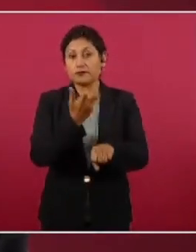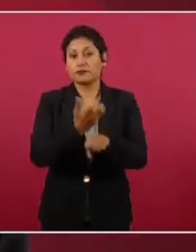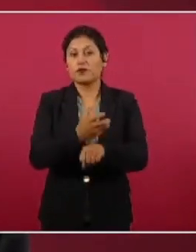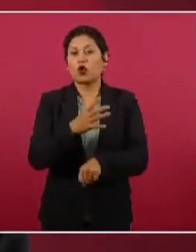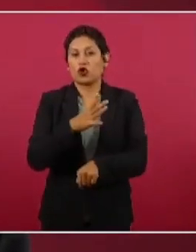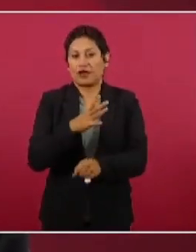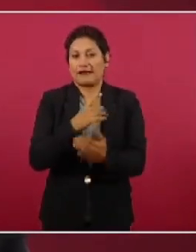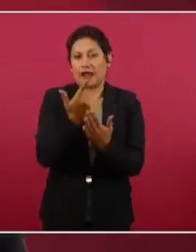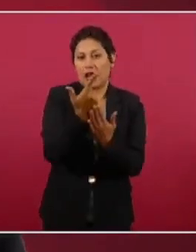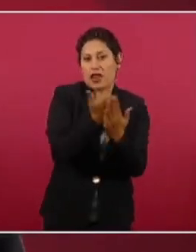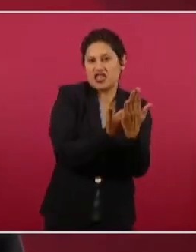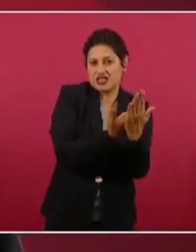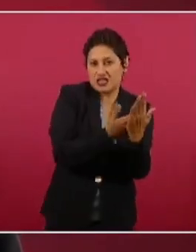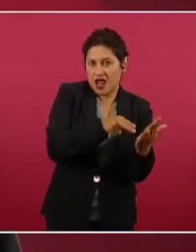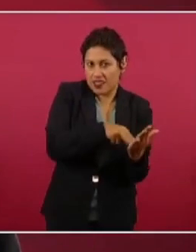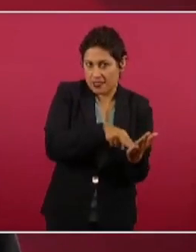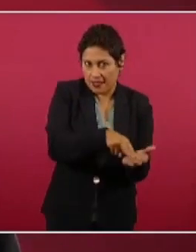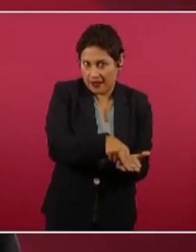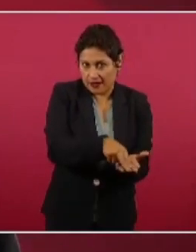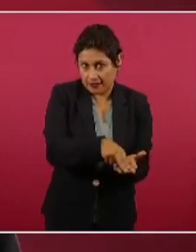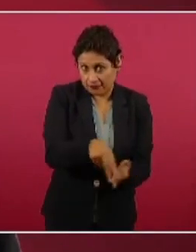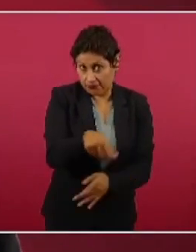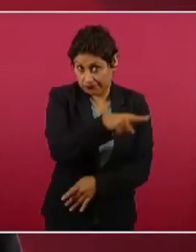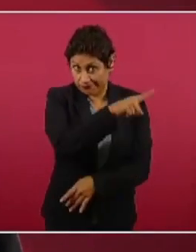negras, creo que ya no.